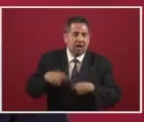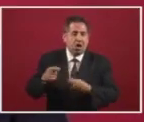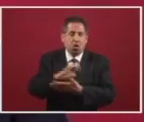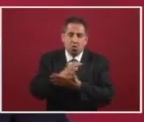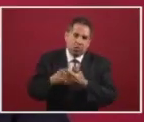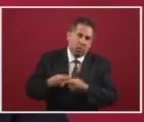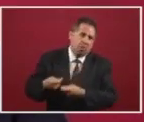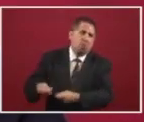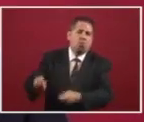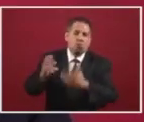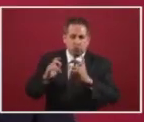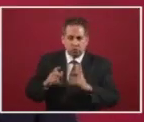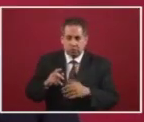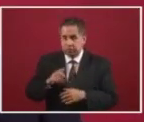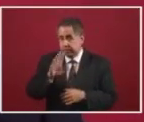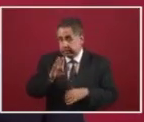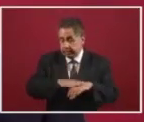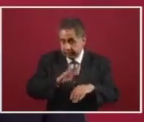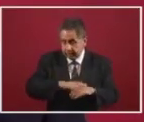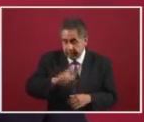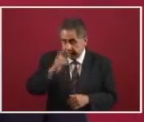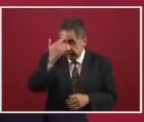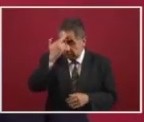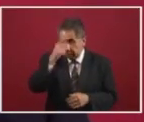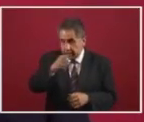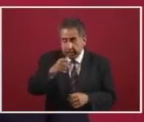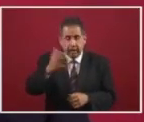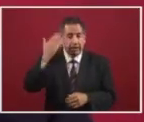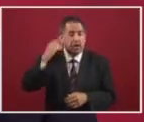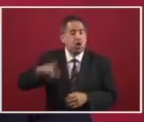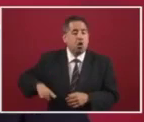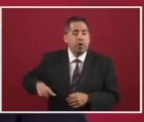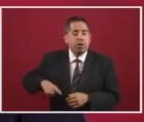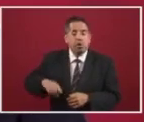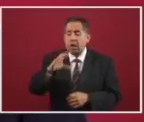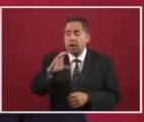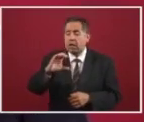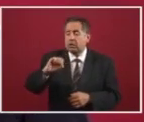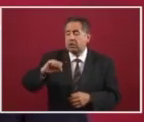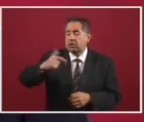contratos. Acuérdense, el gobierno de Salinas